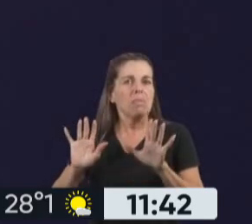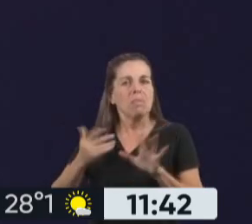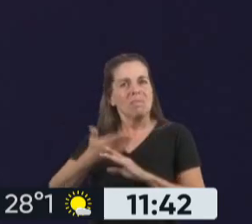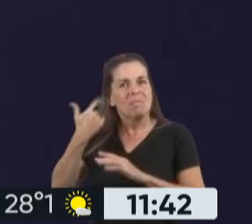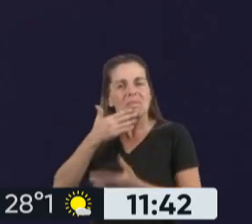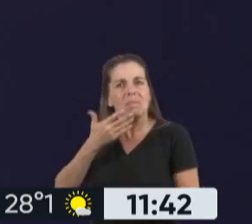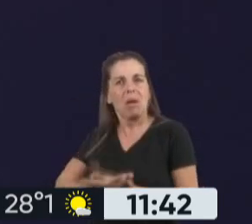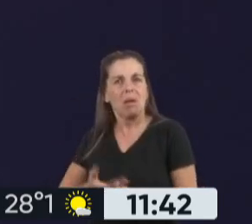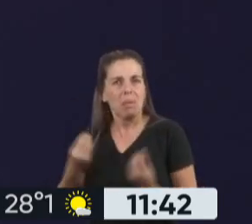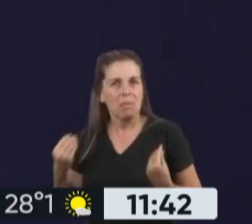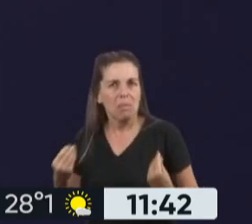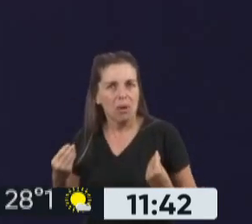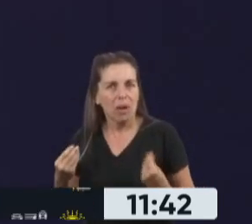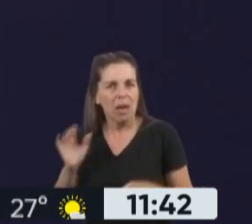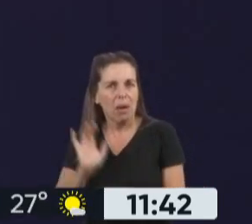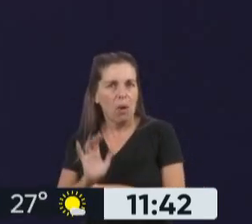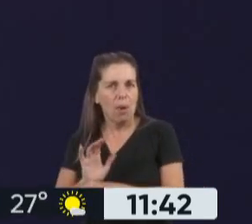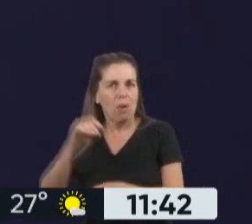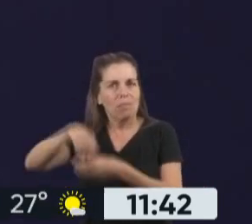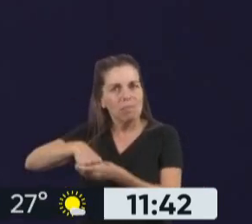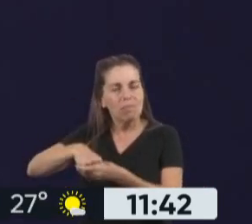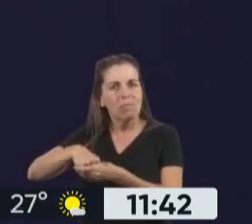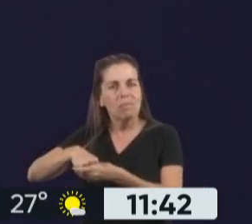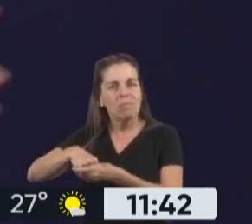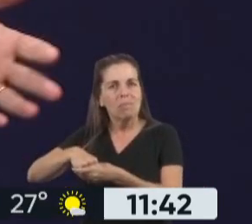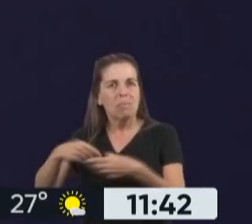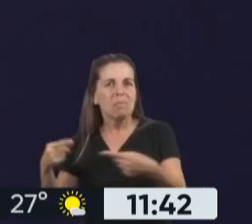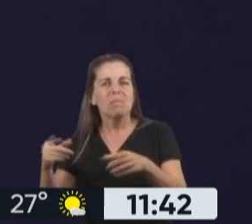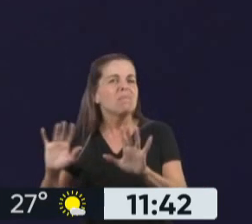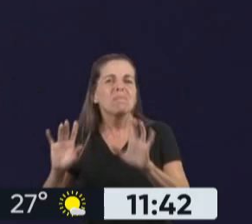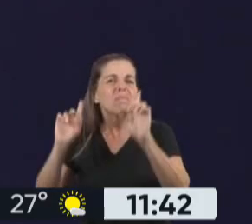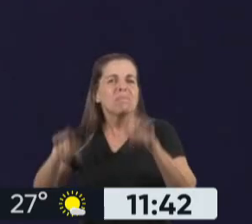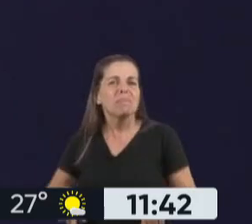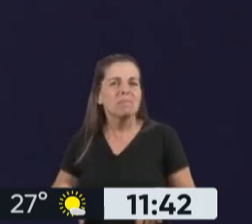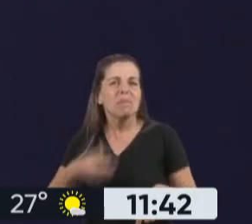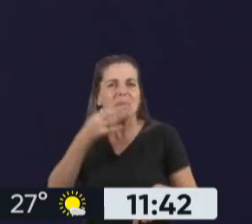sorprendidos por esta mecánica de hacer internas. La verdad es que no lo sabemos